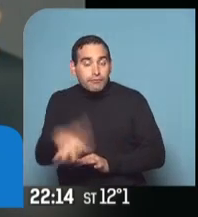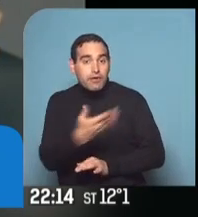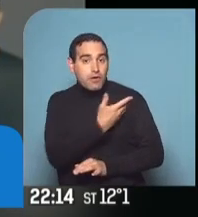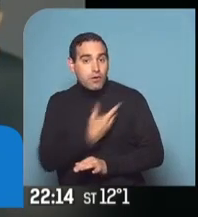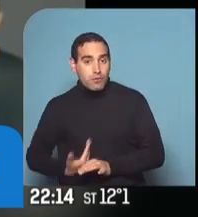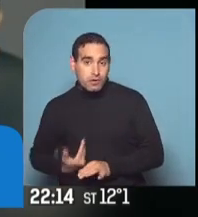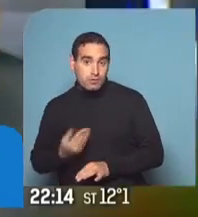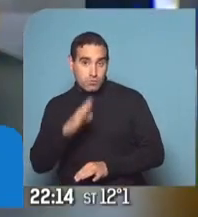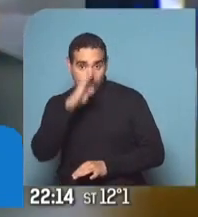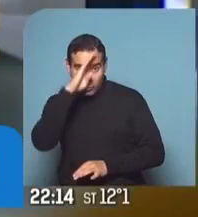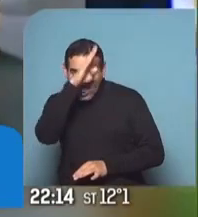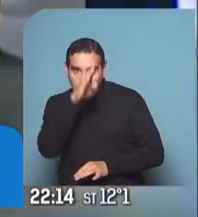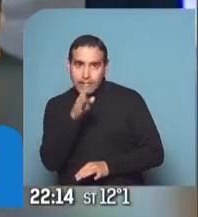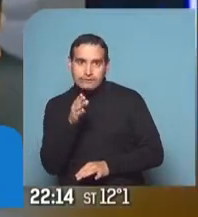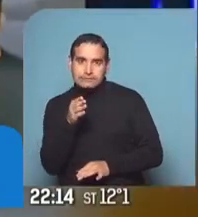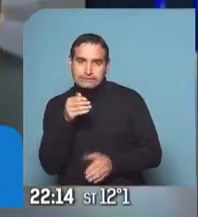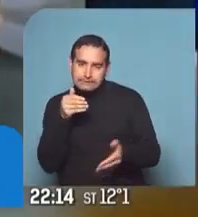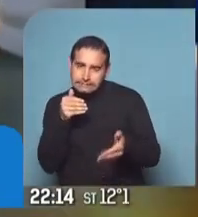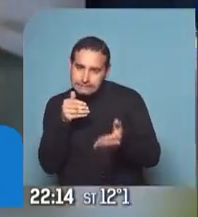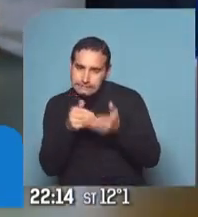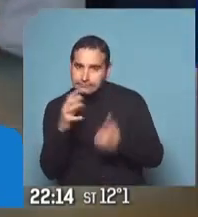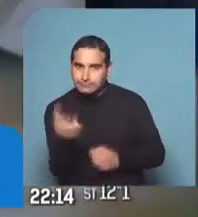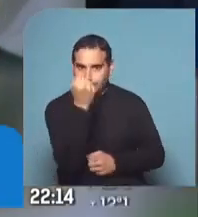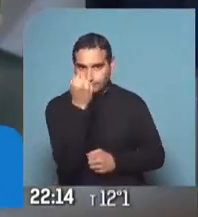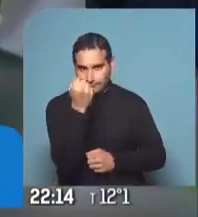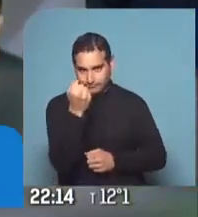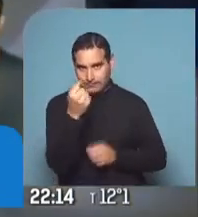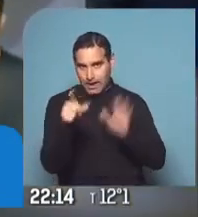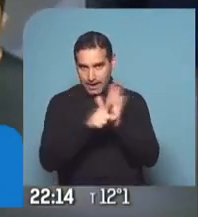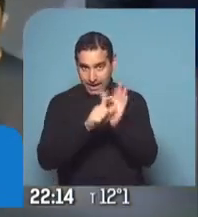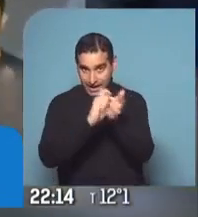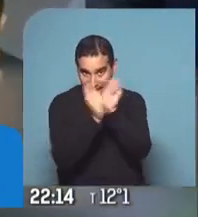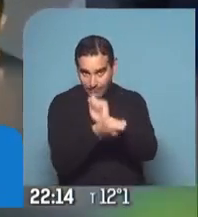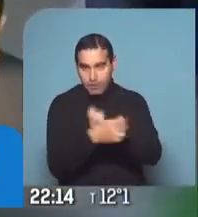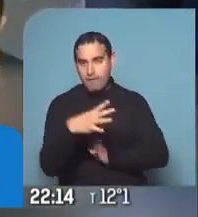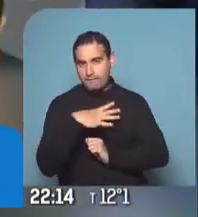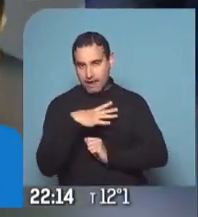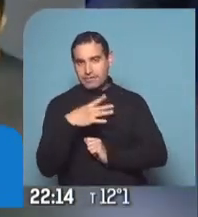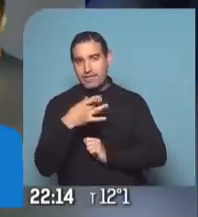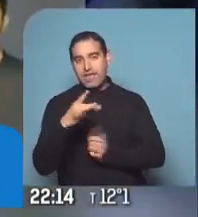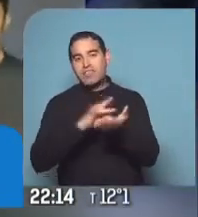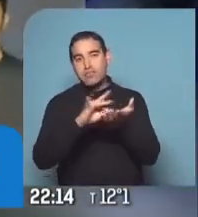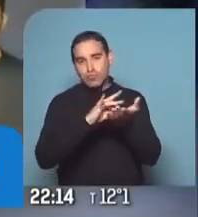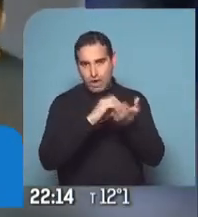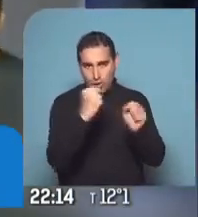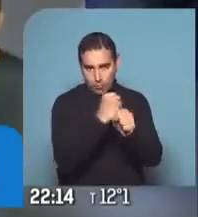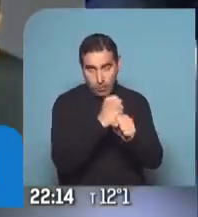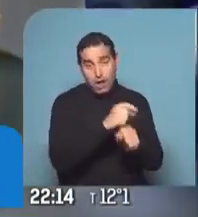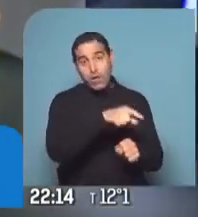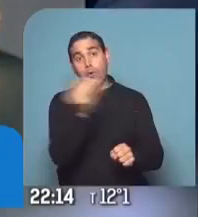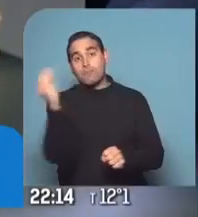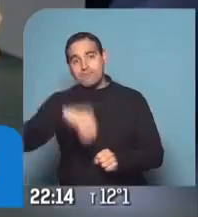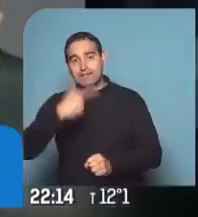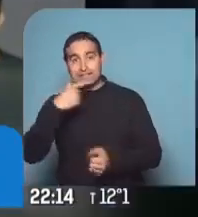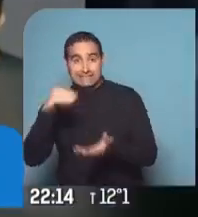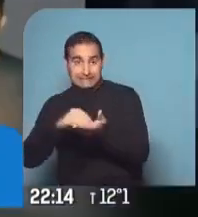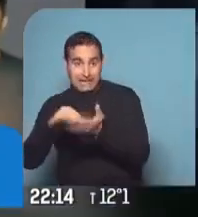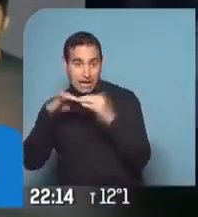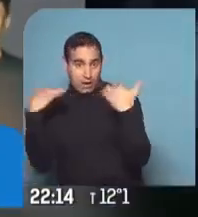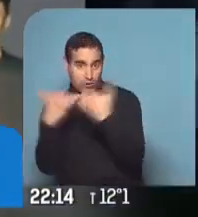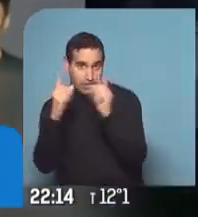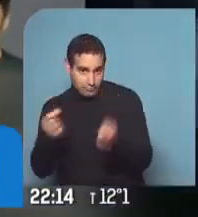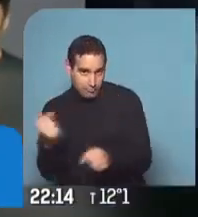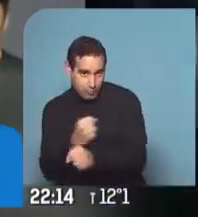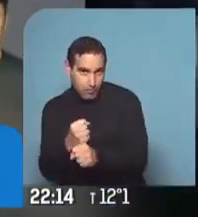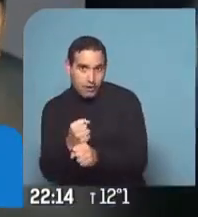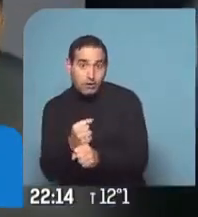intentos frustrados, está cerca de conseguirlo. Todavía falta que lo vuelva a votar diputados y que lo apruebe el Senado. Si lo consigue, puede ser la oportunidad de Bolsonaro